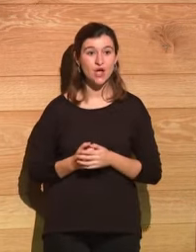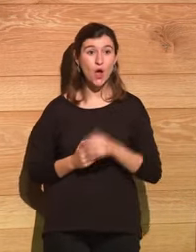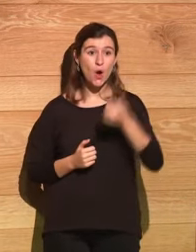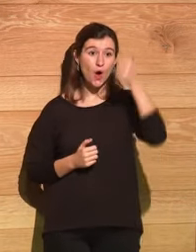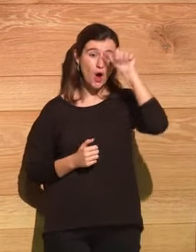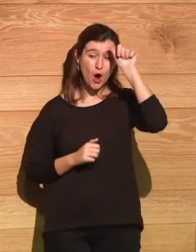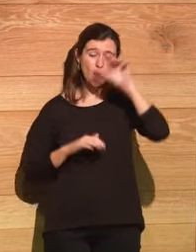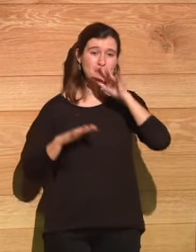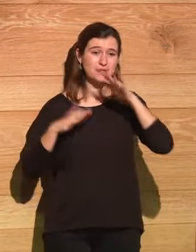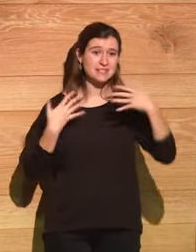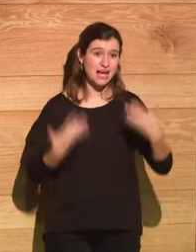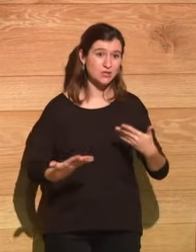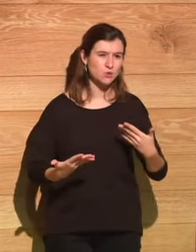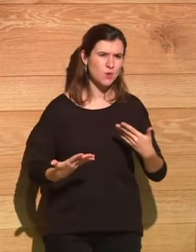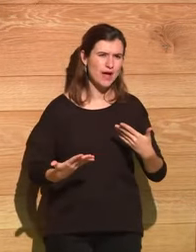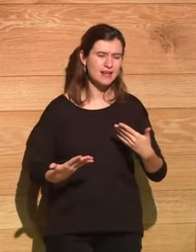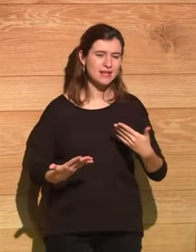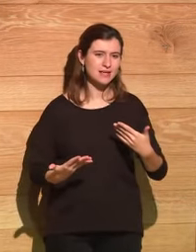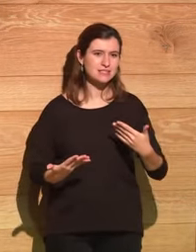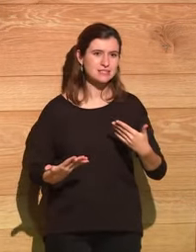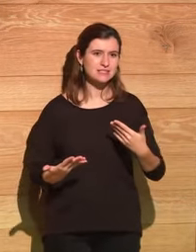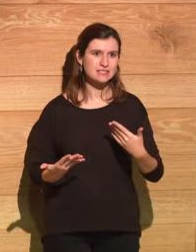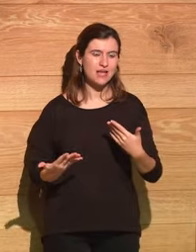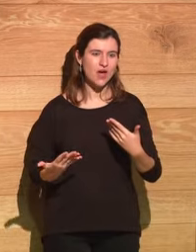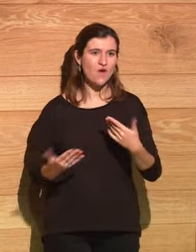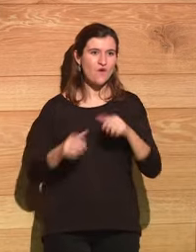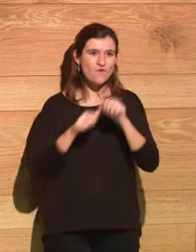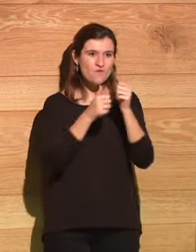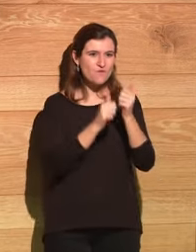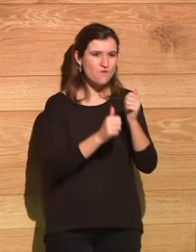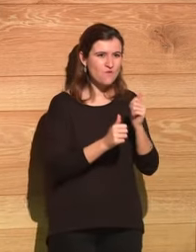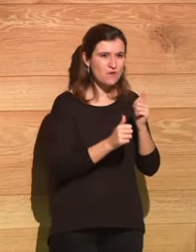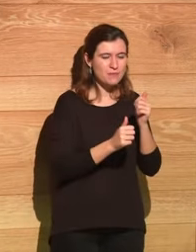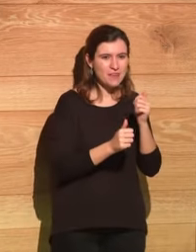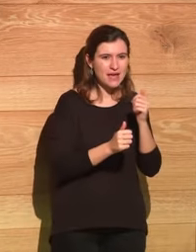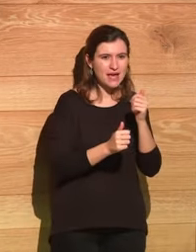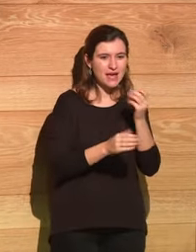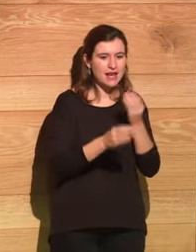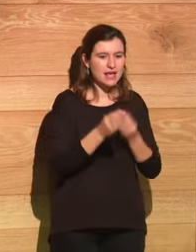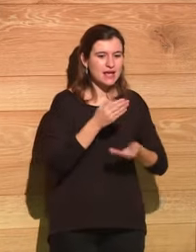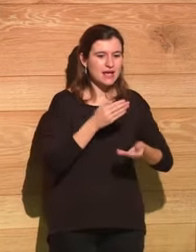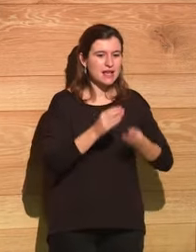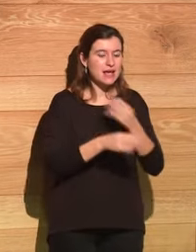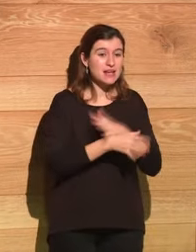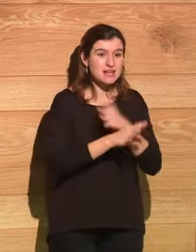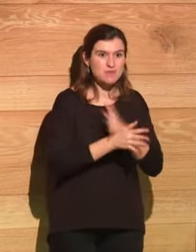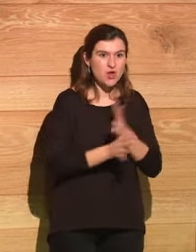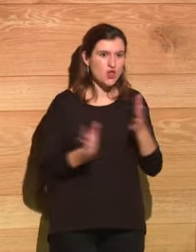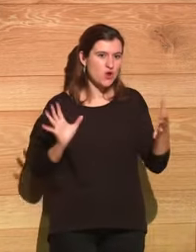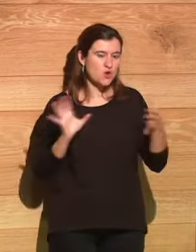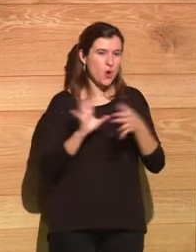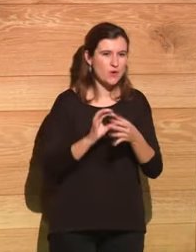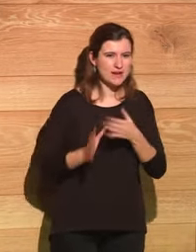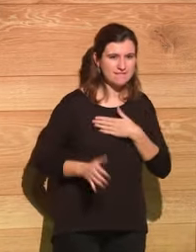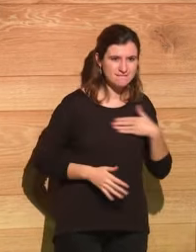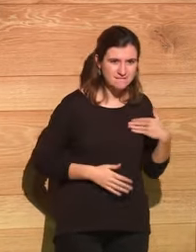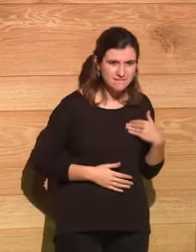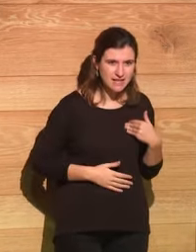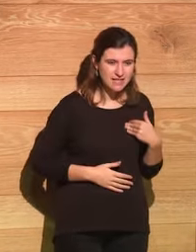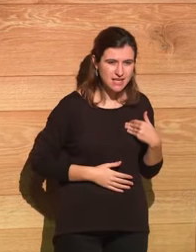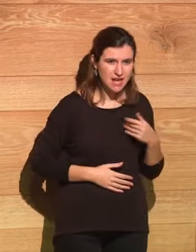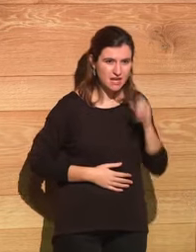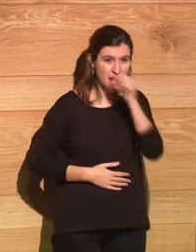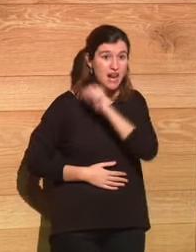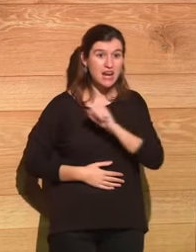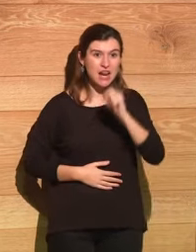de ahora quieren unirse en toda forma de copulación, el pensamiento, la canción, el sexo. La